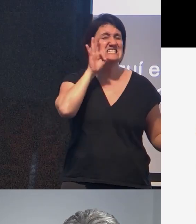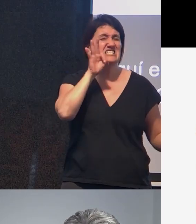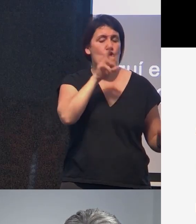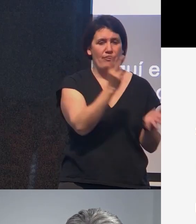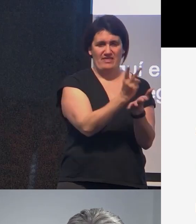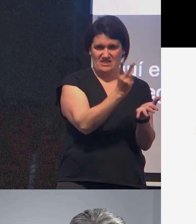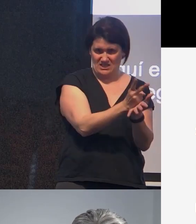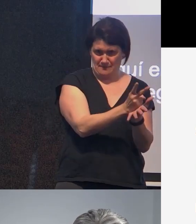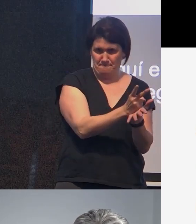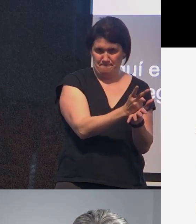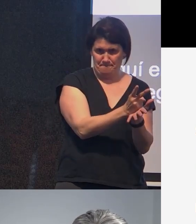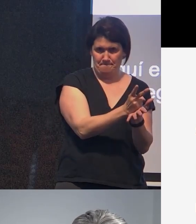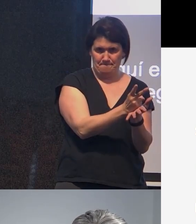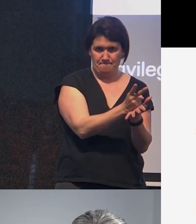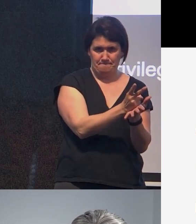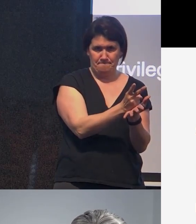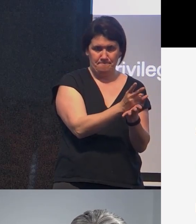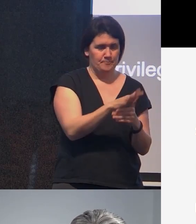XVII.